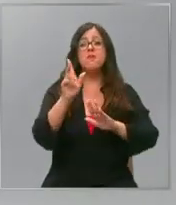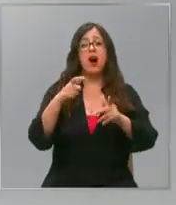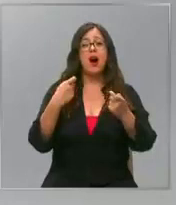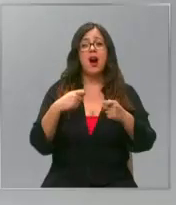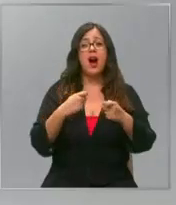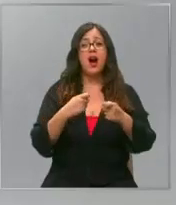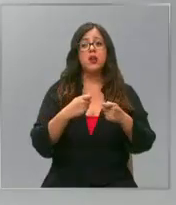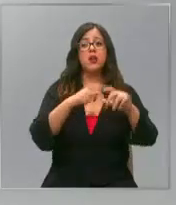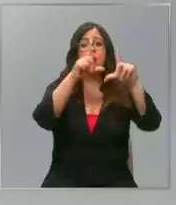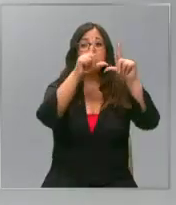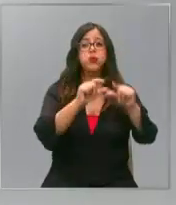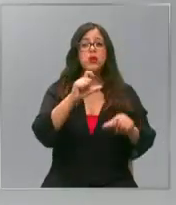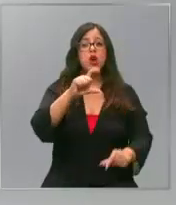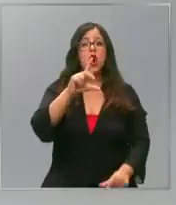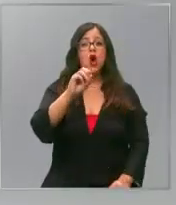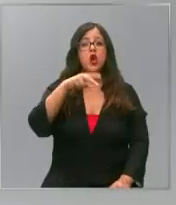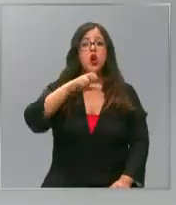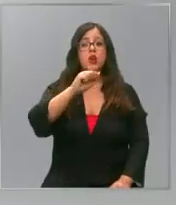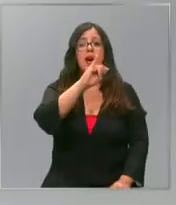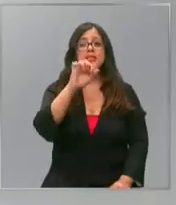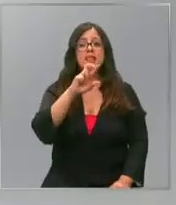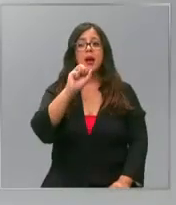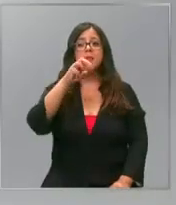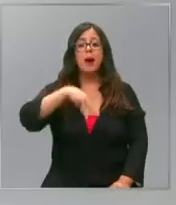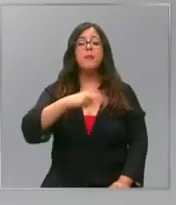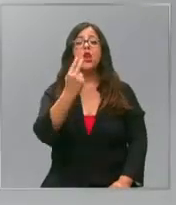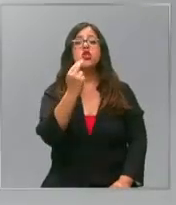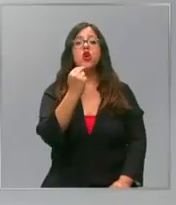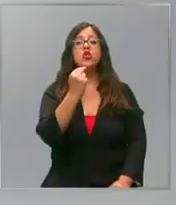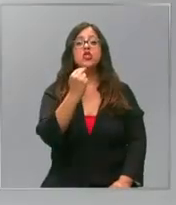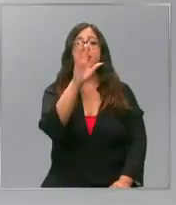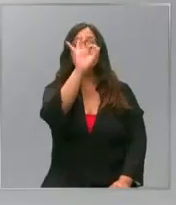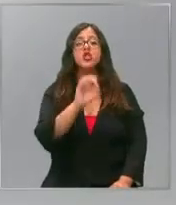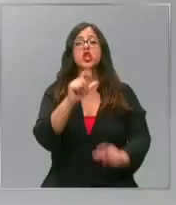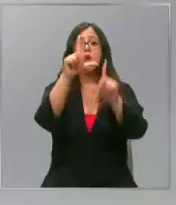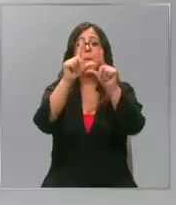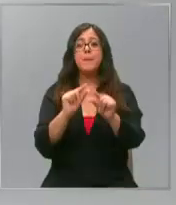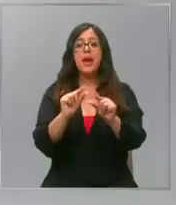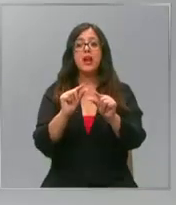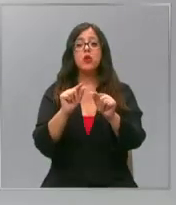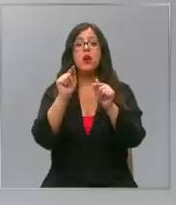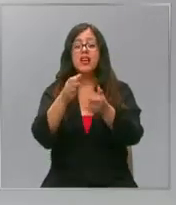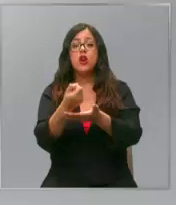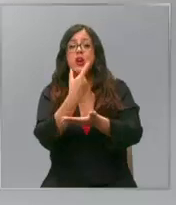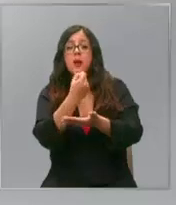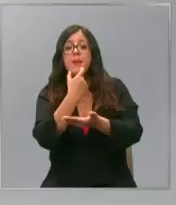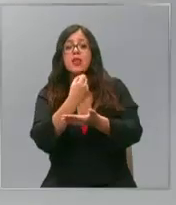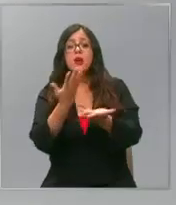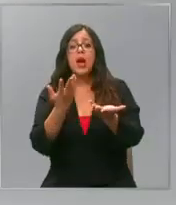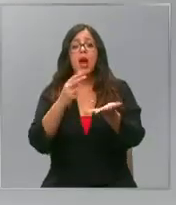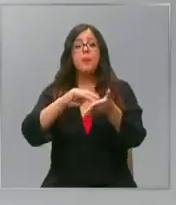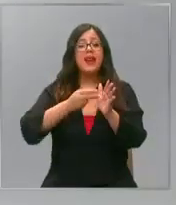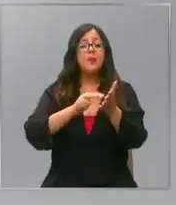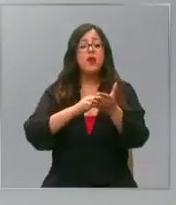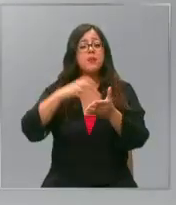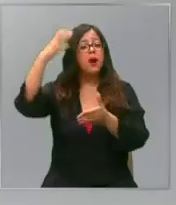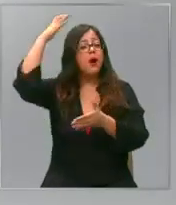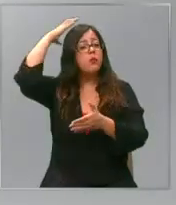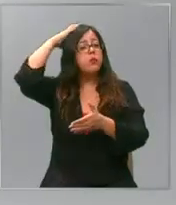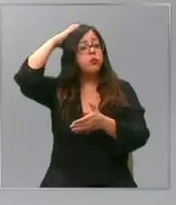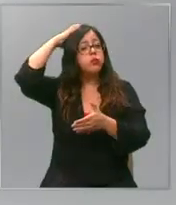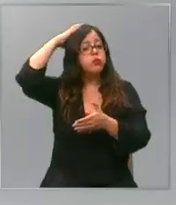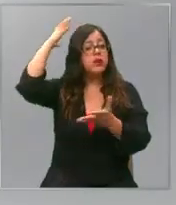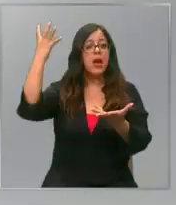que lidera la baja es el clonazepam, que disminuyó un 12% su costo. Remedio indicado para trastornos del sistema nervioso y